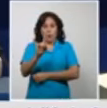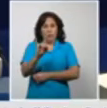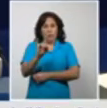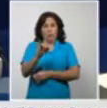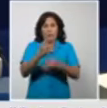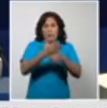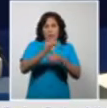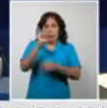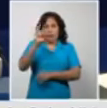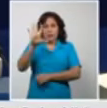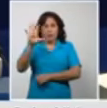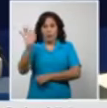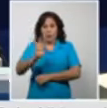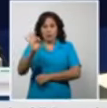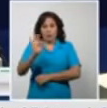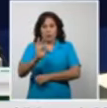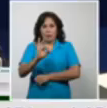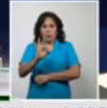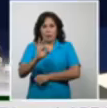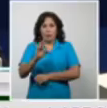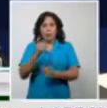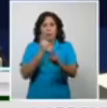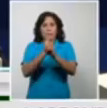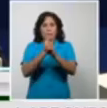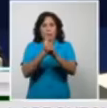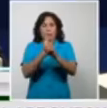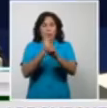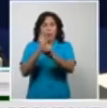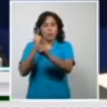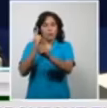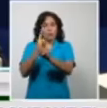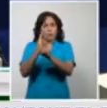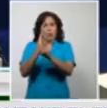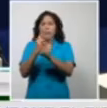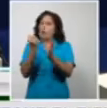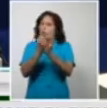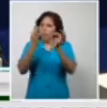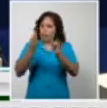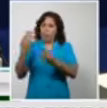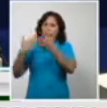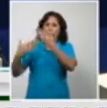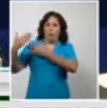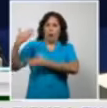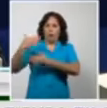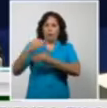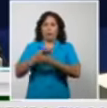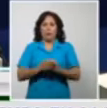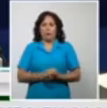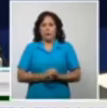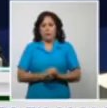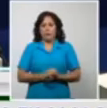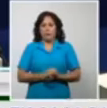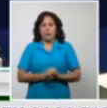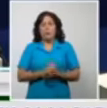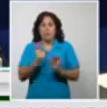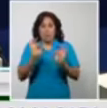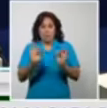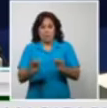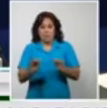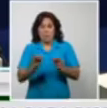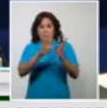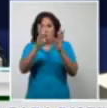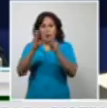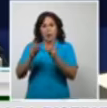75%, son contactos de casos que ya se habían confirmado anteriormente, y de esta forma se acumulan